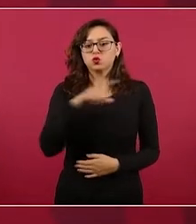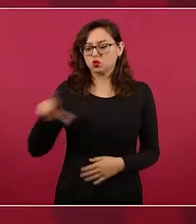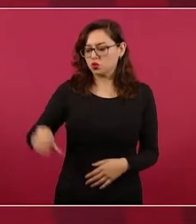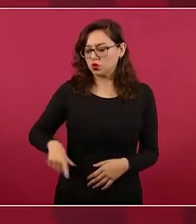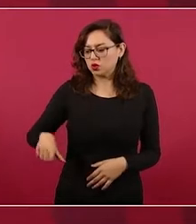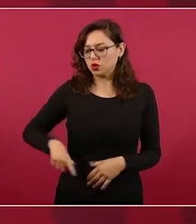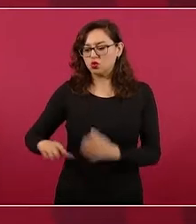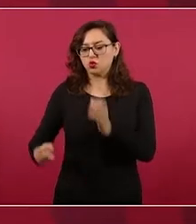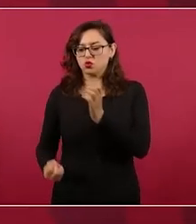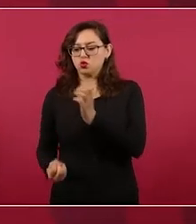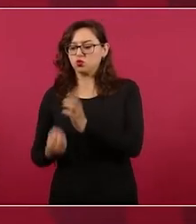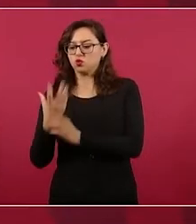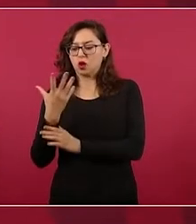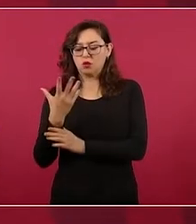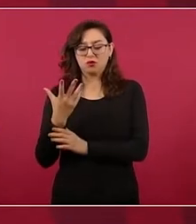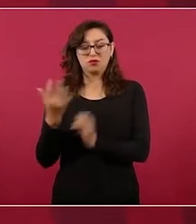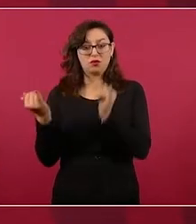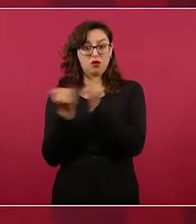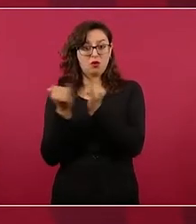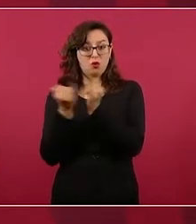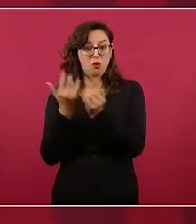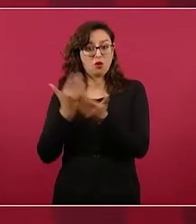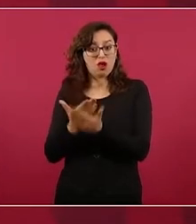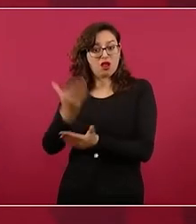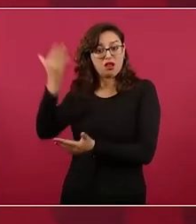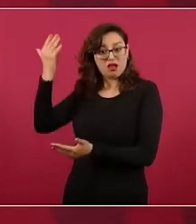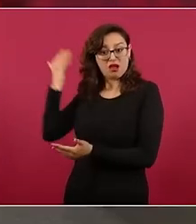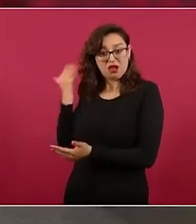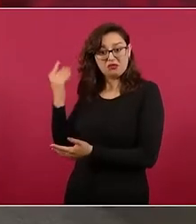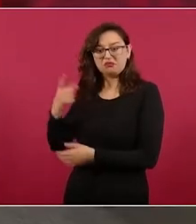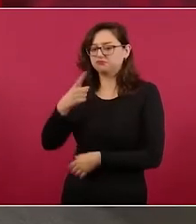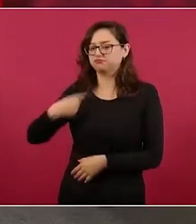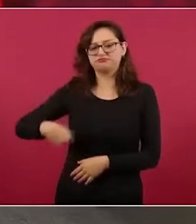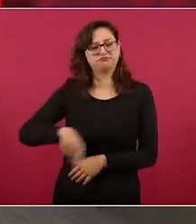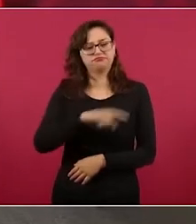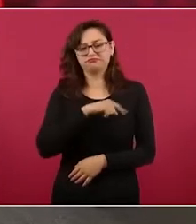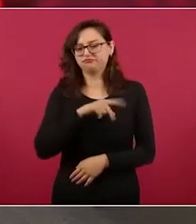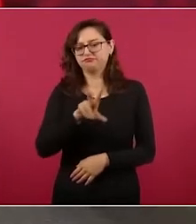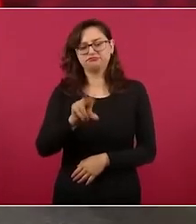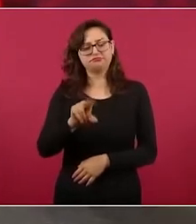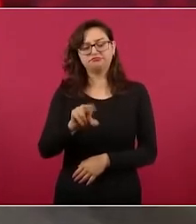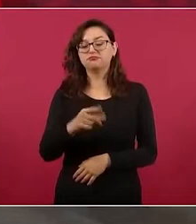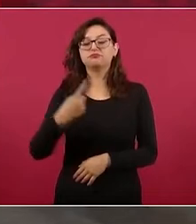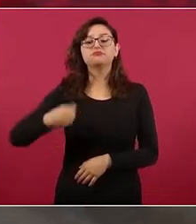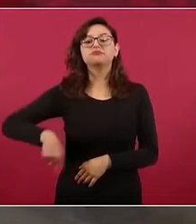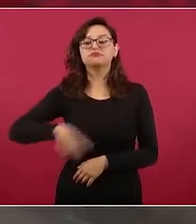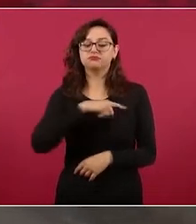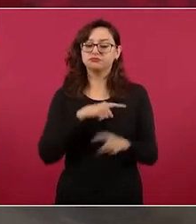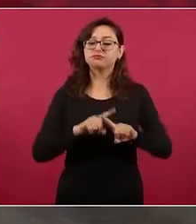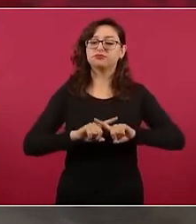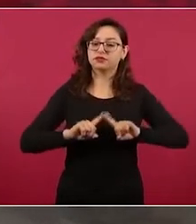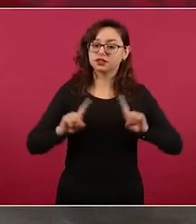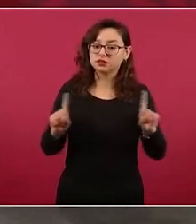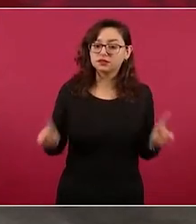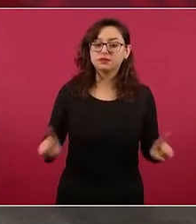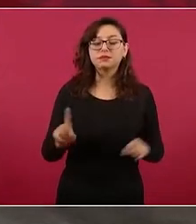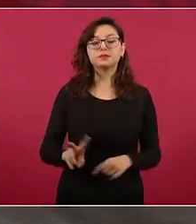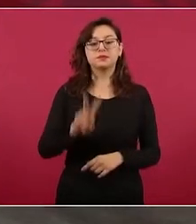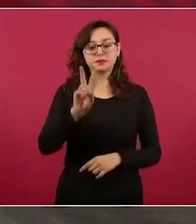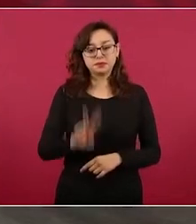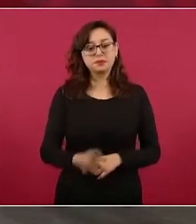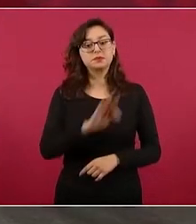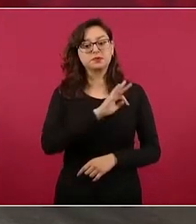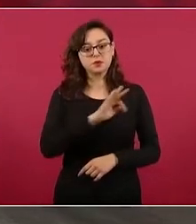iguales a las autoridades anteriores, así de manera categórica lo puedo